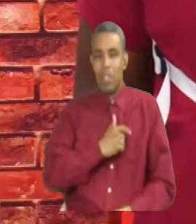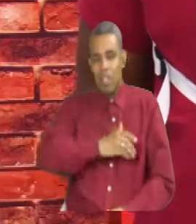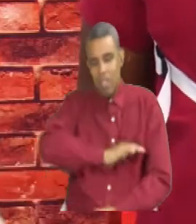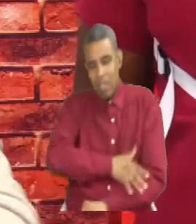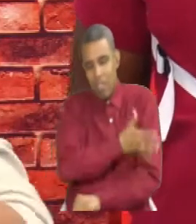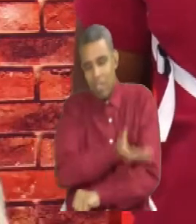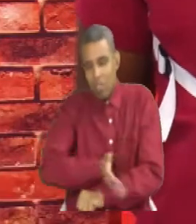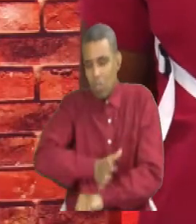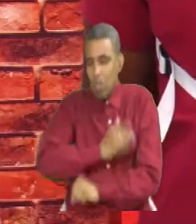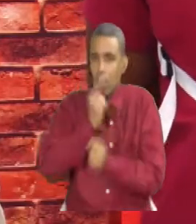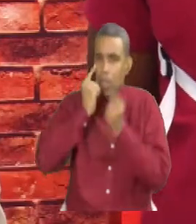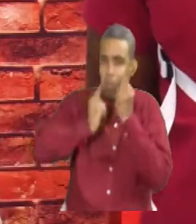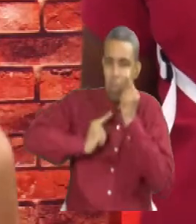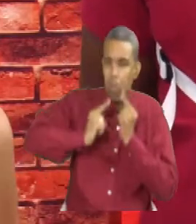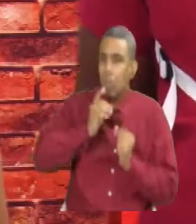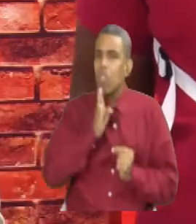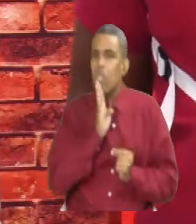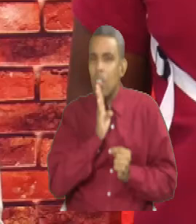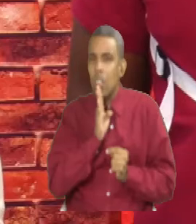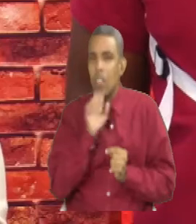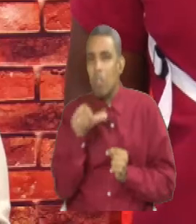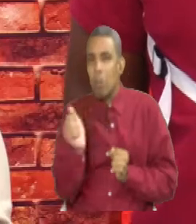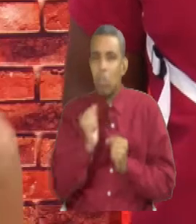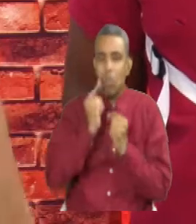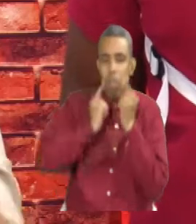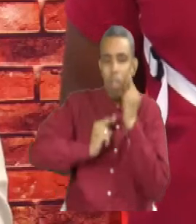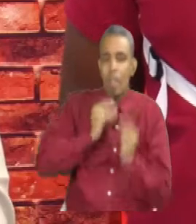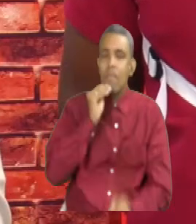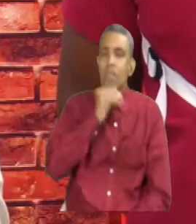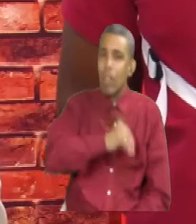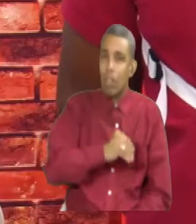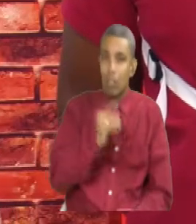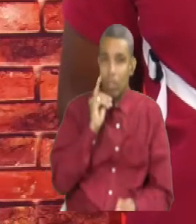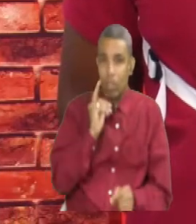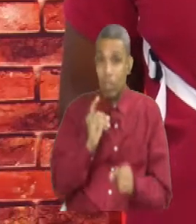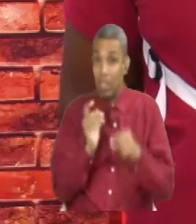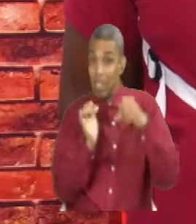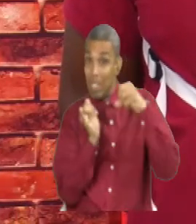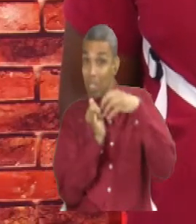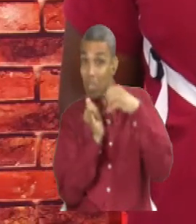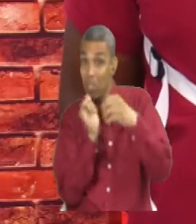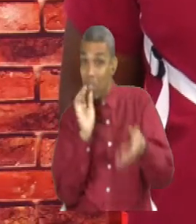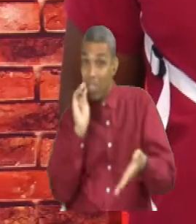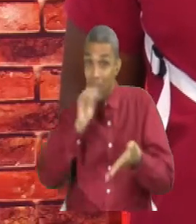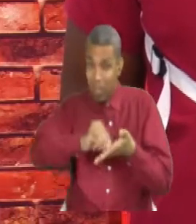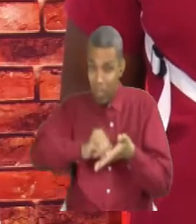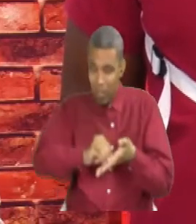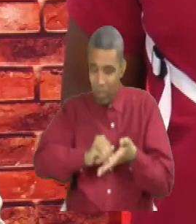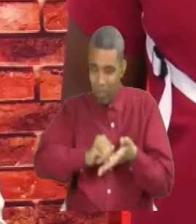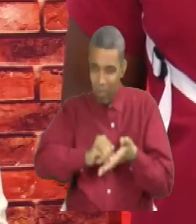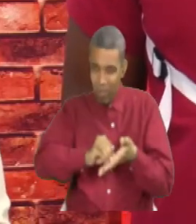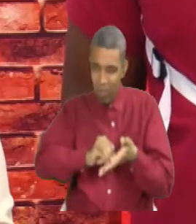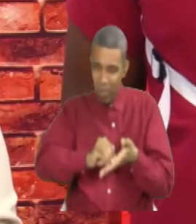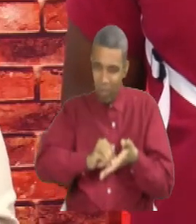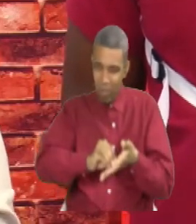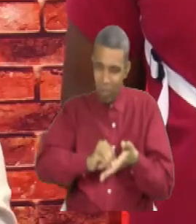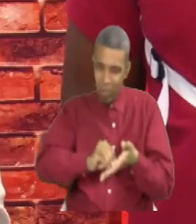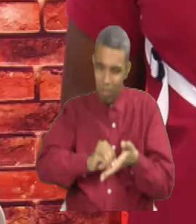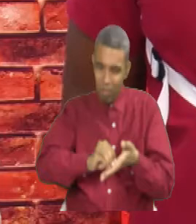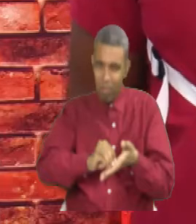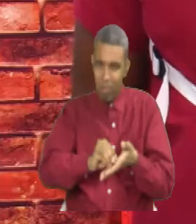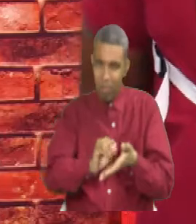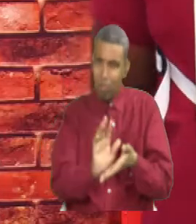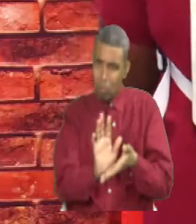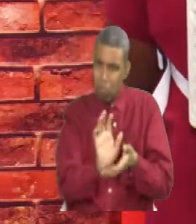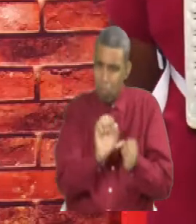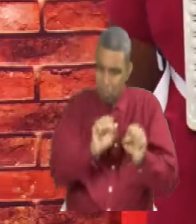Olvidarte, Atractivo Sexual, Lágrimas de Cocodrilo, son canciones que en el momento no se están escuchando a nivel de Barranca Bermeja, pero a nivel internacional ya está.